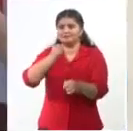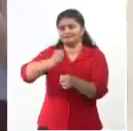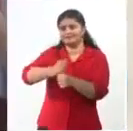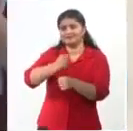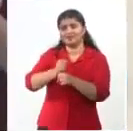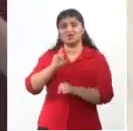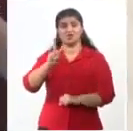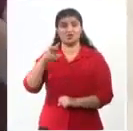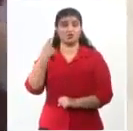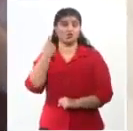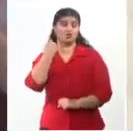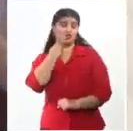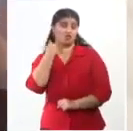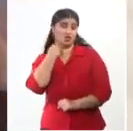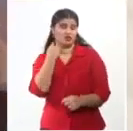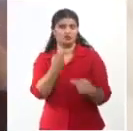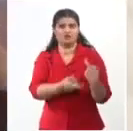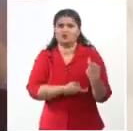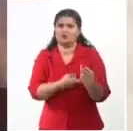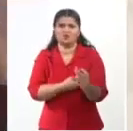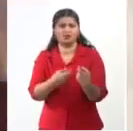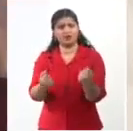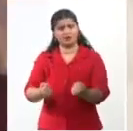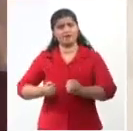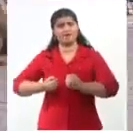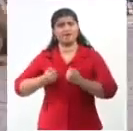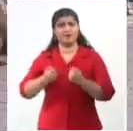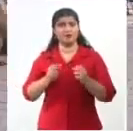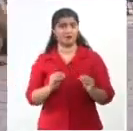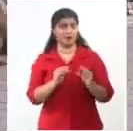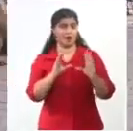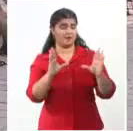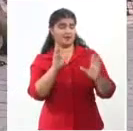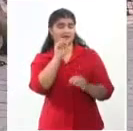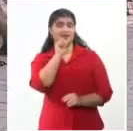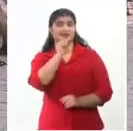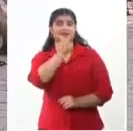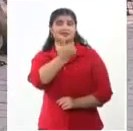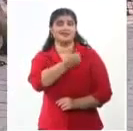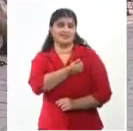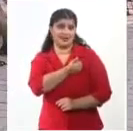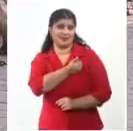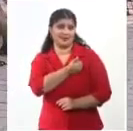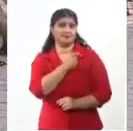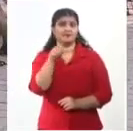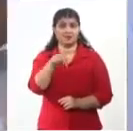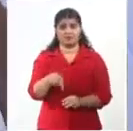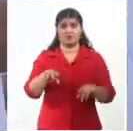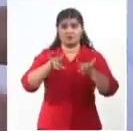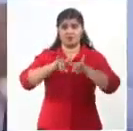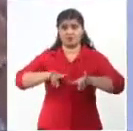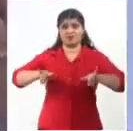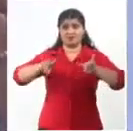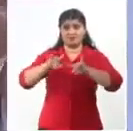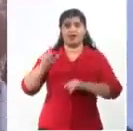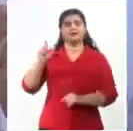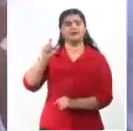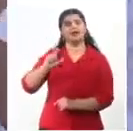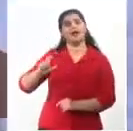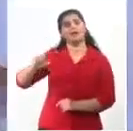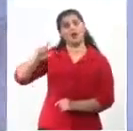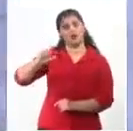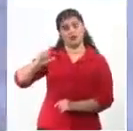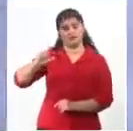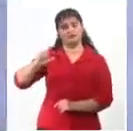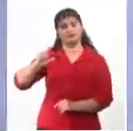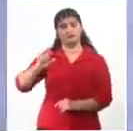del inicio de la batalla por la vida. En una mañana de diciembre, sobre la plaza de la Universidad Médica de Camagüey, recibieron honores